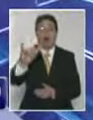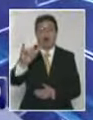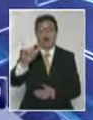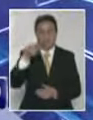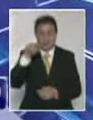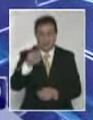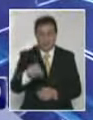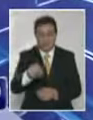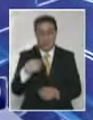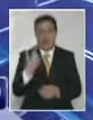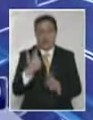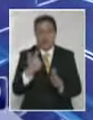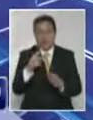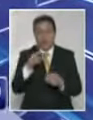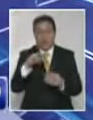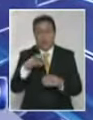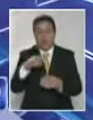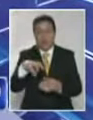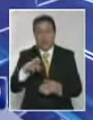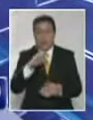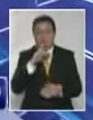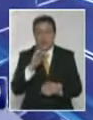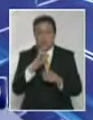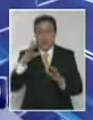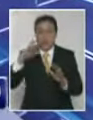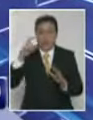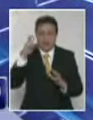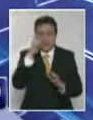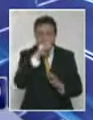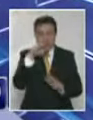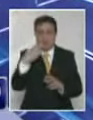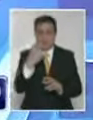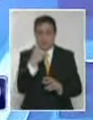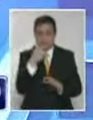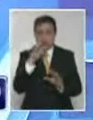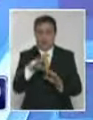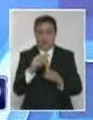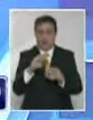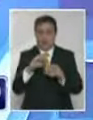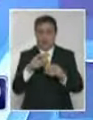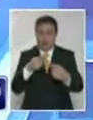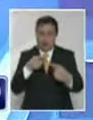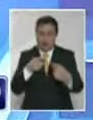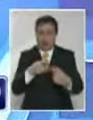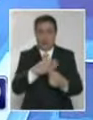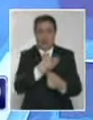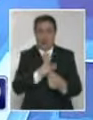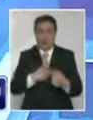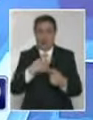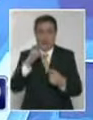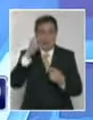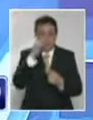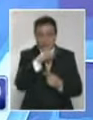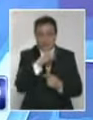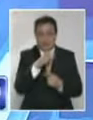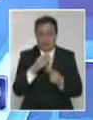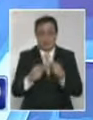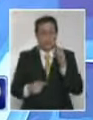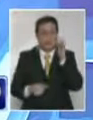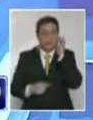muy, muy, muy de trinchera, muy de periodismo de trinchera, así se le reconoció durante mucho tiempo, ¿no? Sí. Bueno, yo muy militante, además, era la...